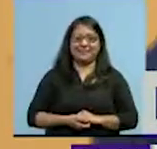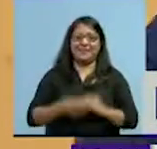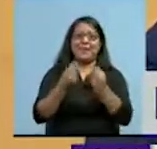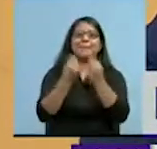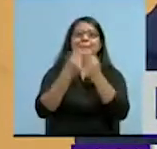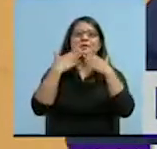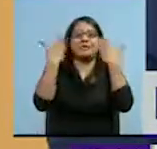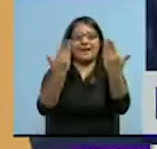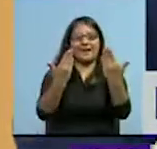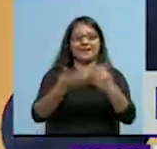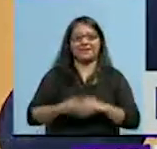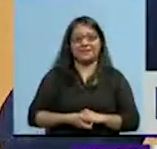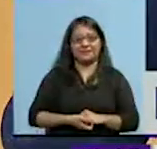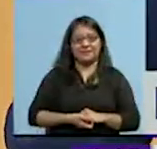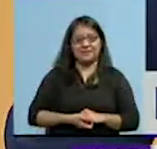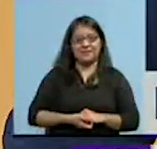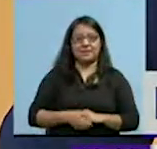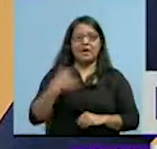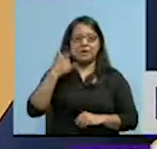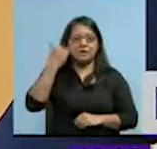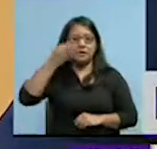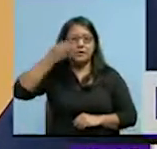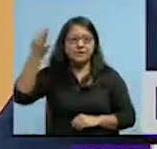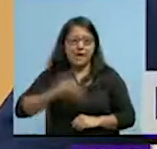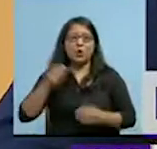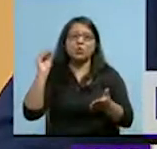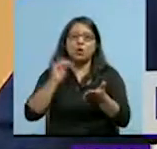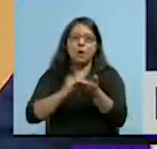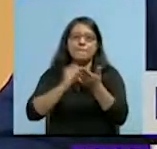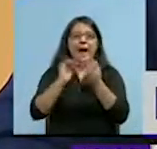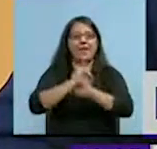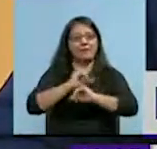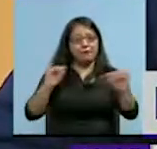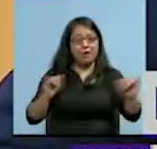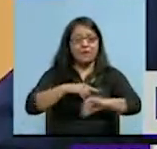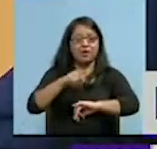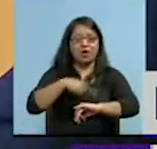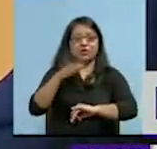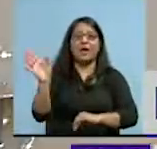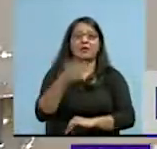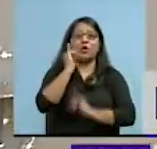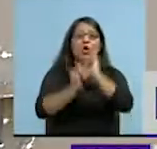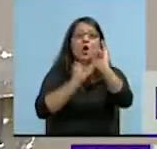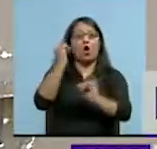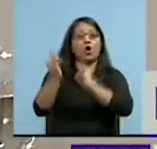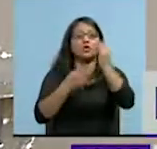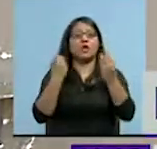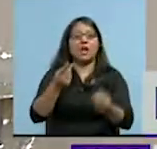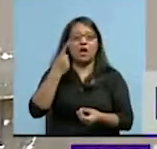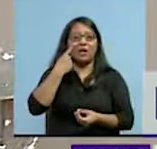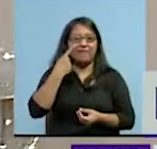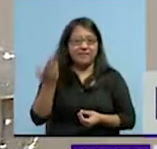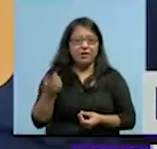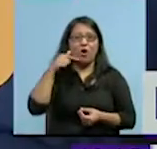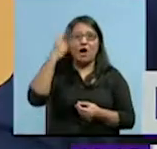muchísimas gracias y seguro vamos a tener más más minutos para para contarles a todos lo vivido en esta experiencia